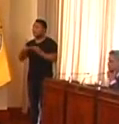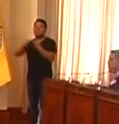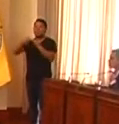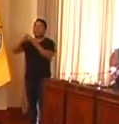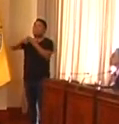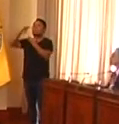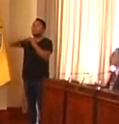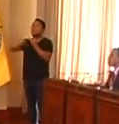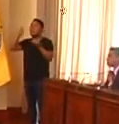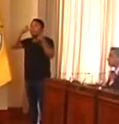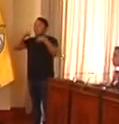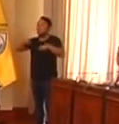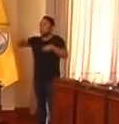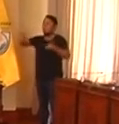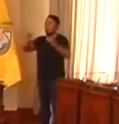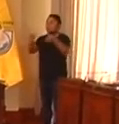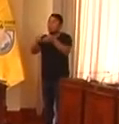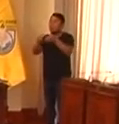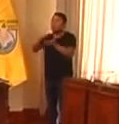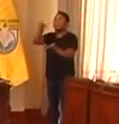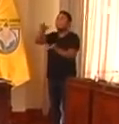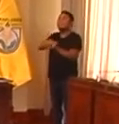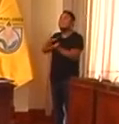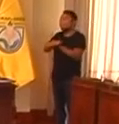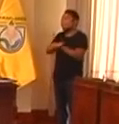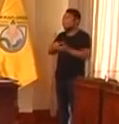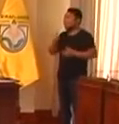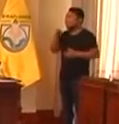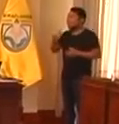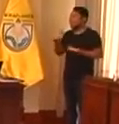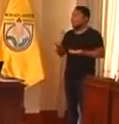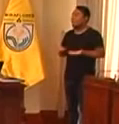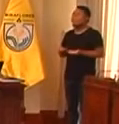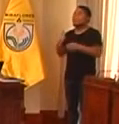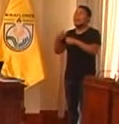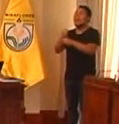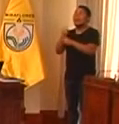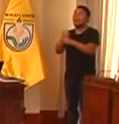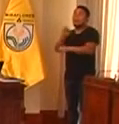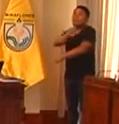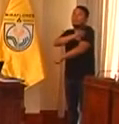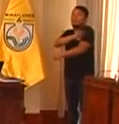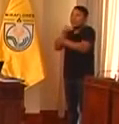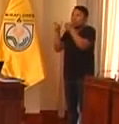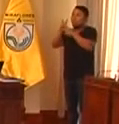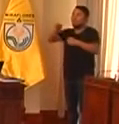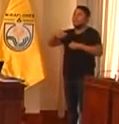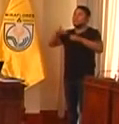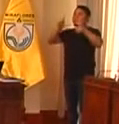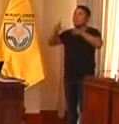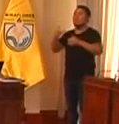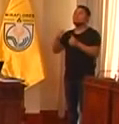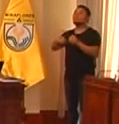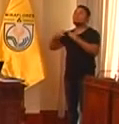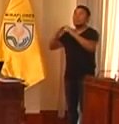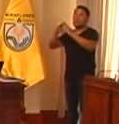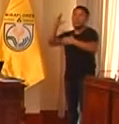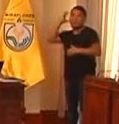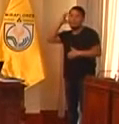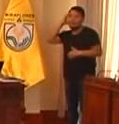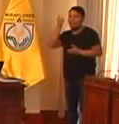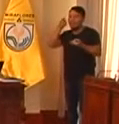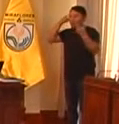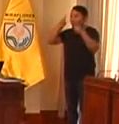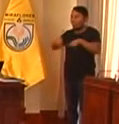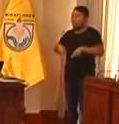Proyecto de acuerdo del Consejo que aprueba la cuenta general del ejercicio fiscal 2017 de la Municipalidad de Miraflores, de acuerdo con